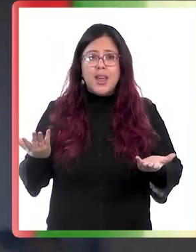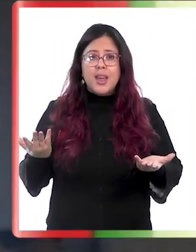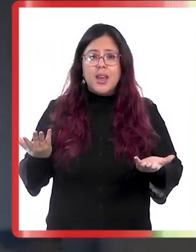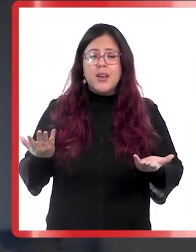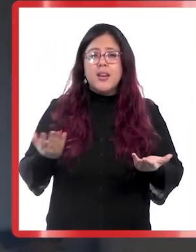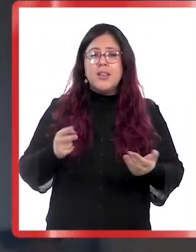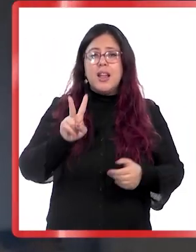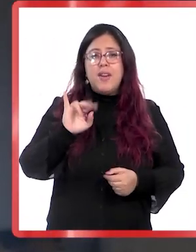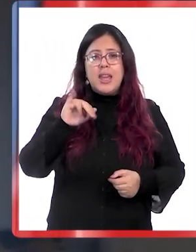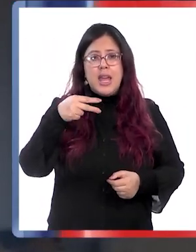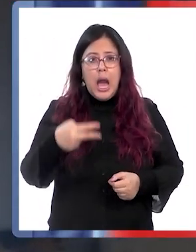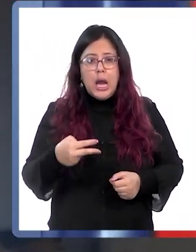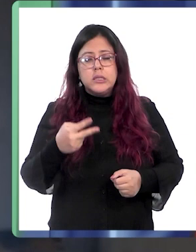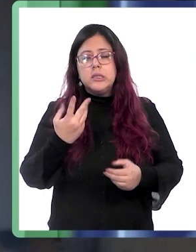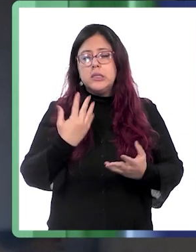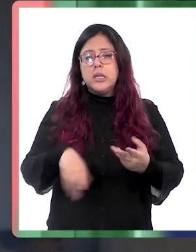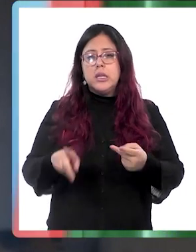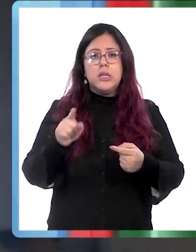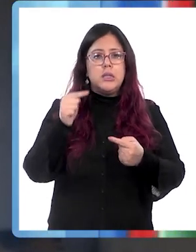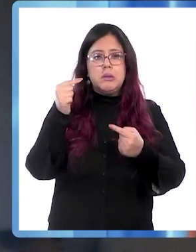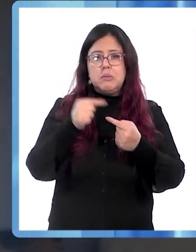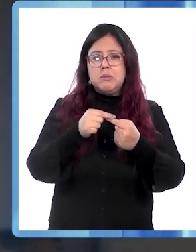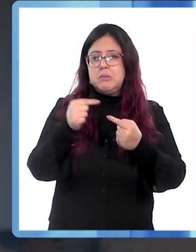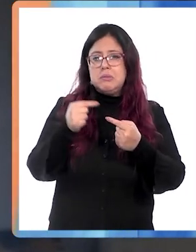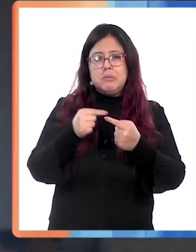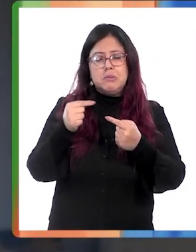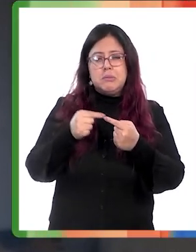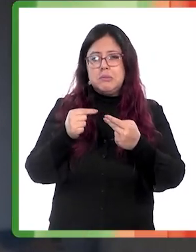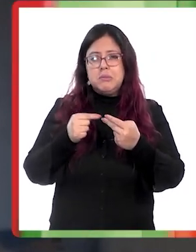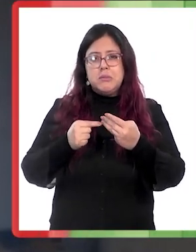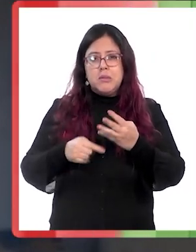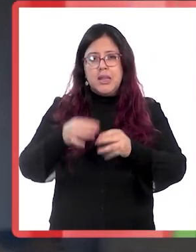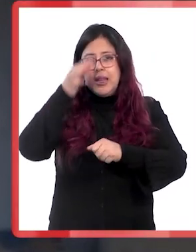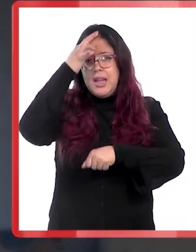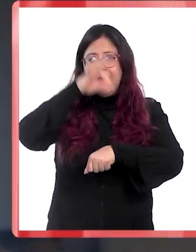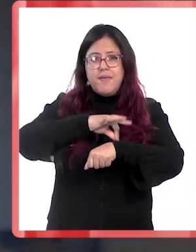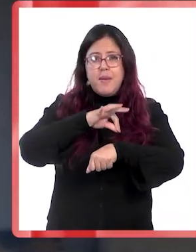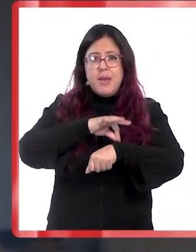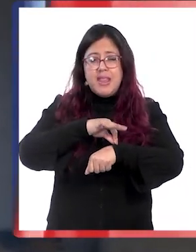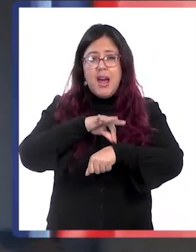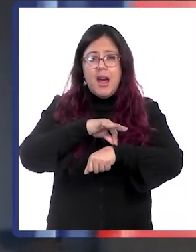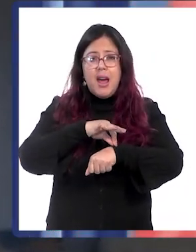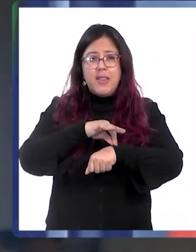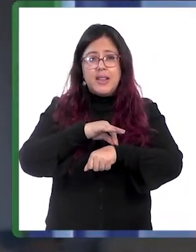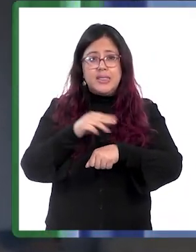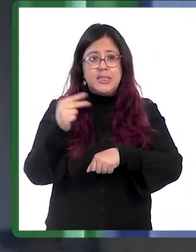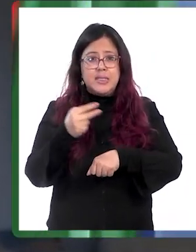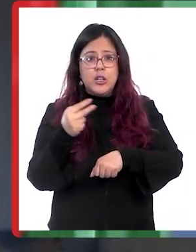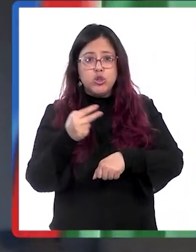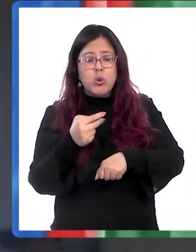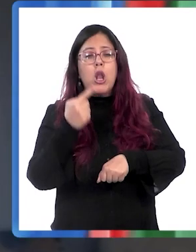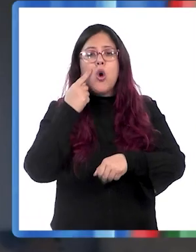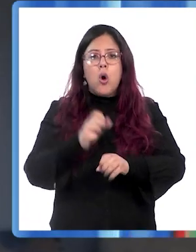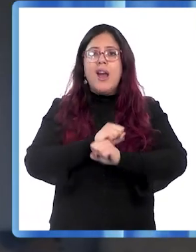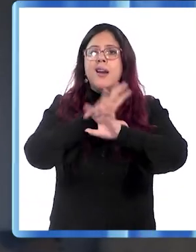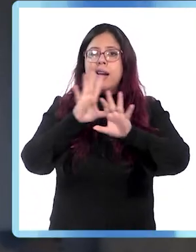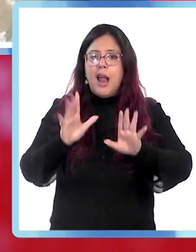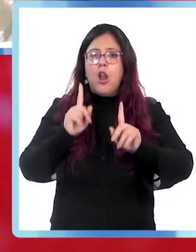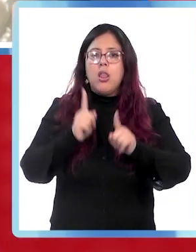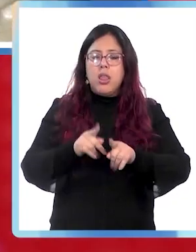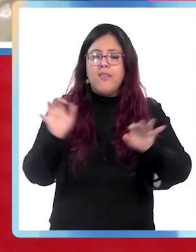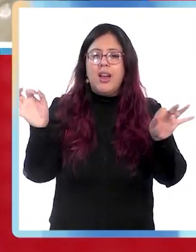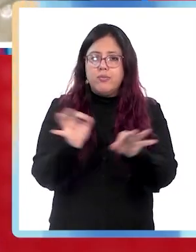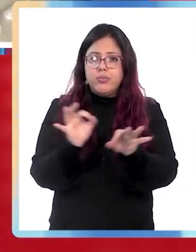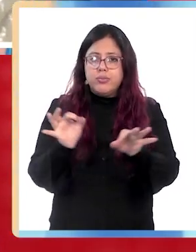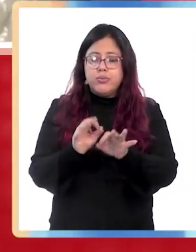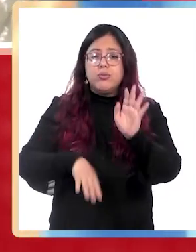VIH, en el fondo de otras enfermedades de transmisión sexual, tener claro que hay que hablar de estas cosas porque